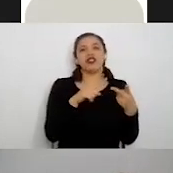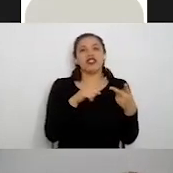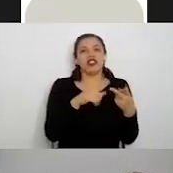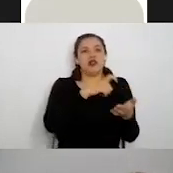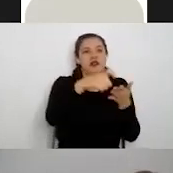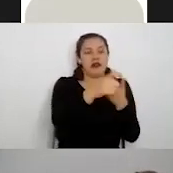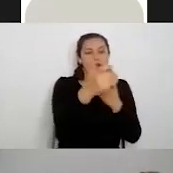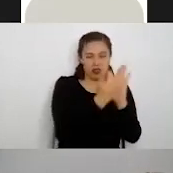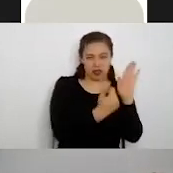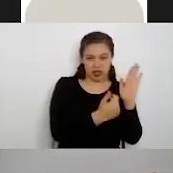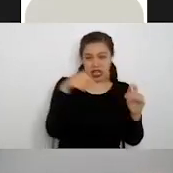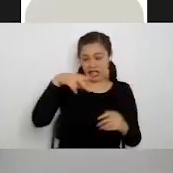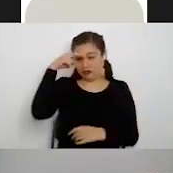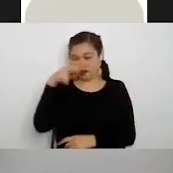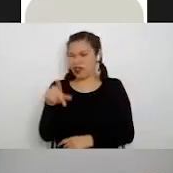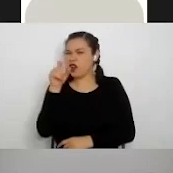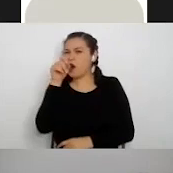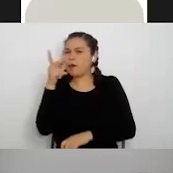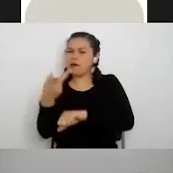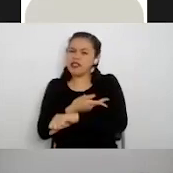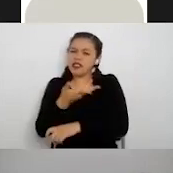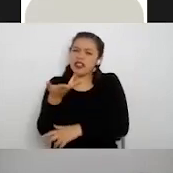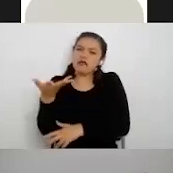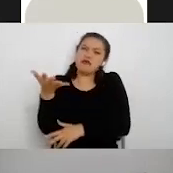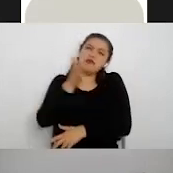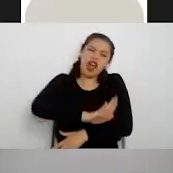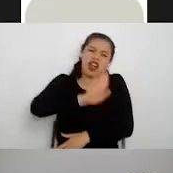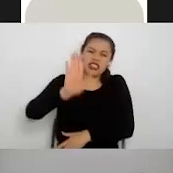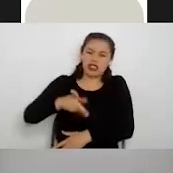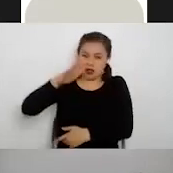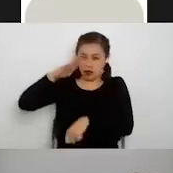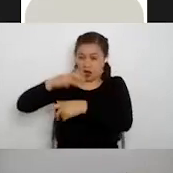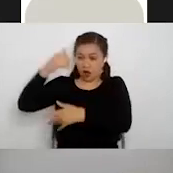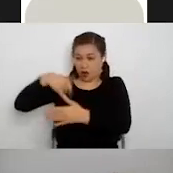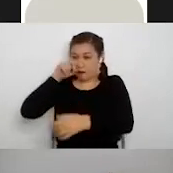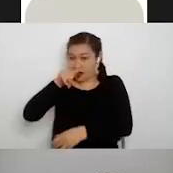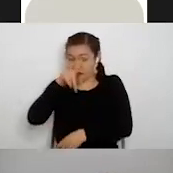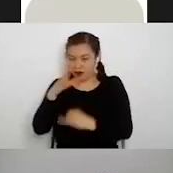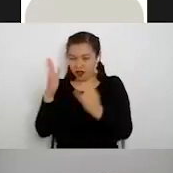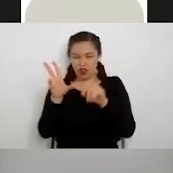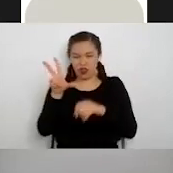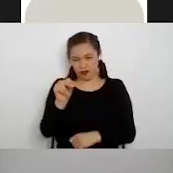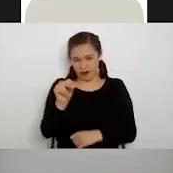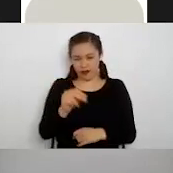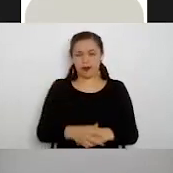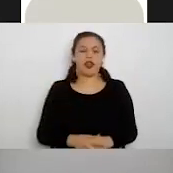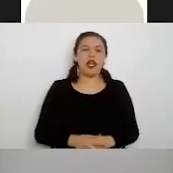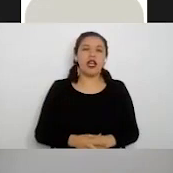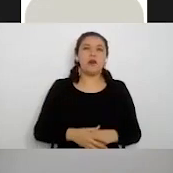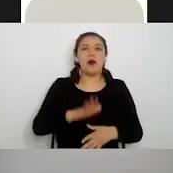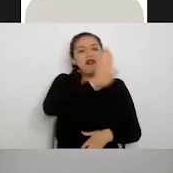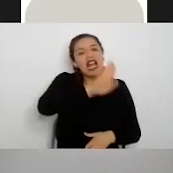efecto es igual, aunque menos profundo, porque primero las personas están